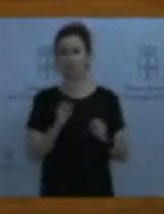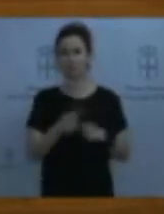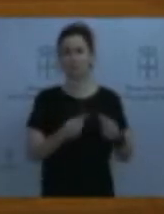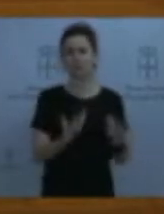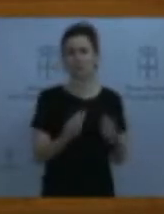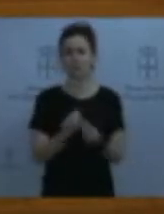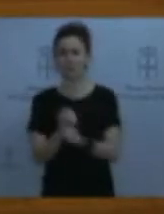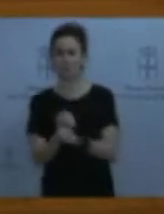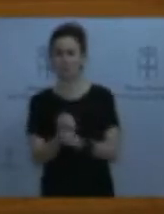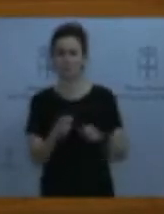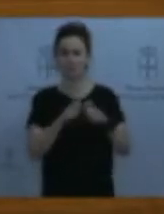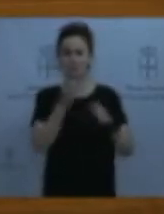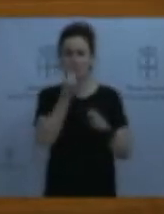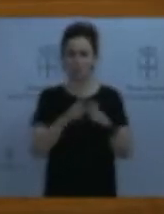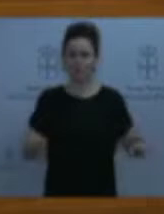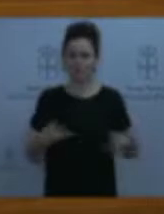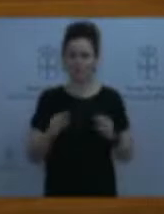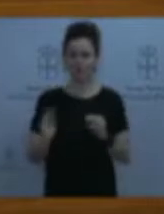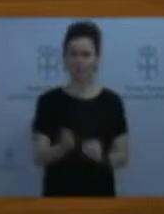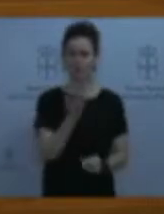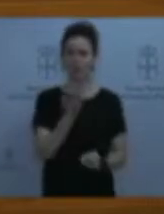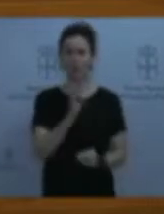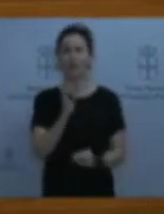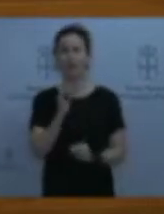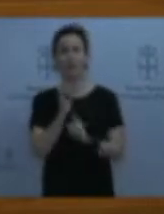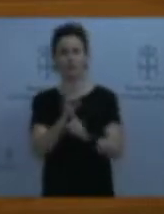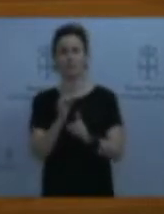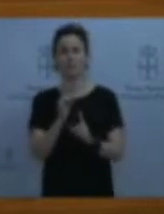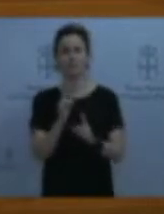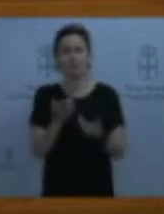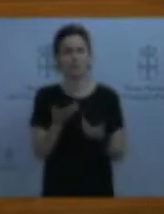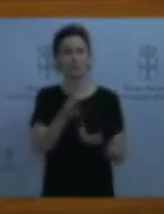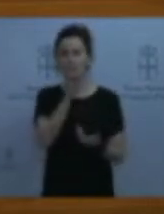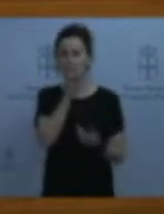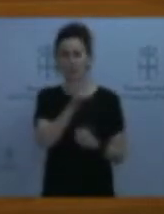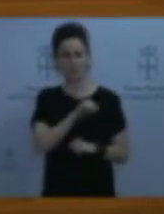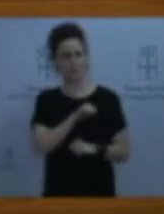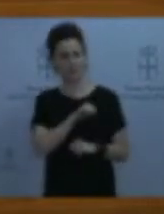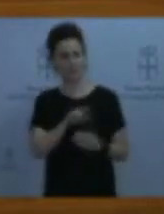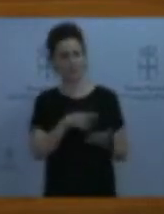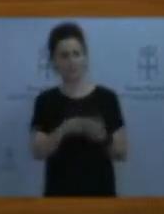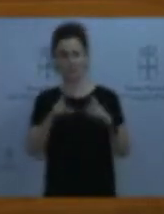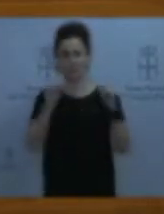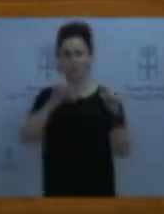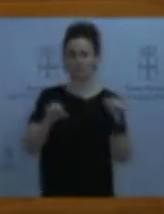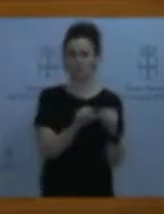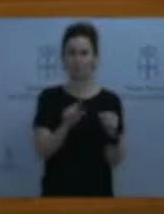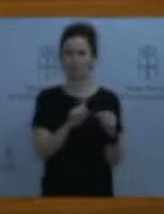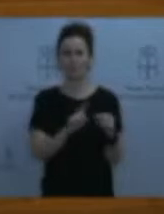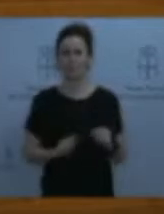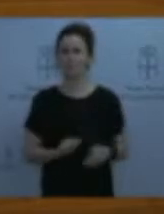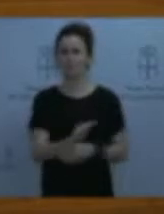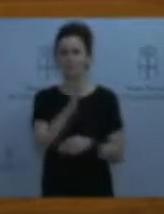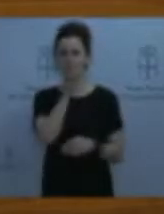de turnos en los comedores o para el transporte. En Zarreu todavía están esperando, no ya por el plan del suroccidente, sino por la ayuda que se les había